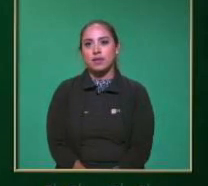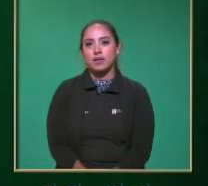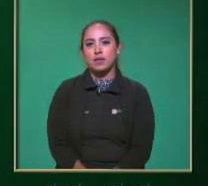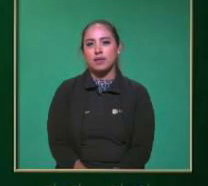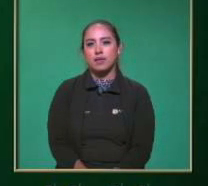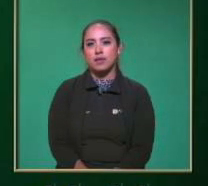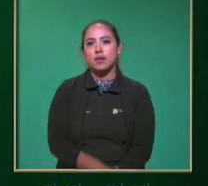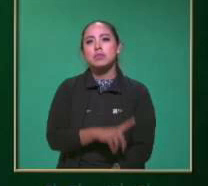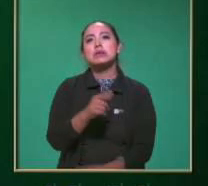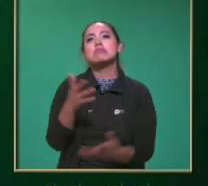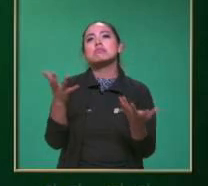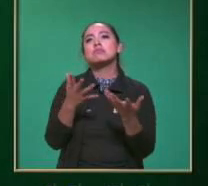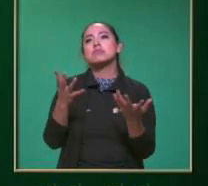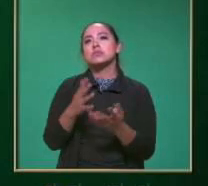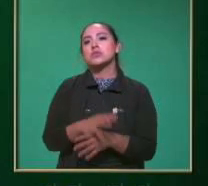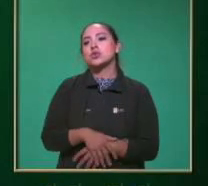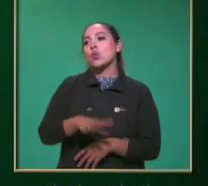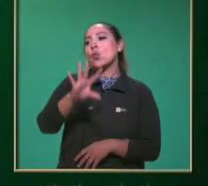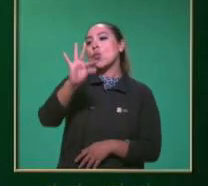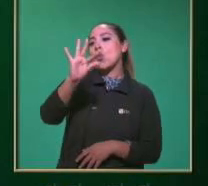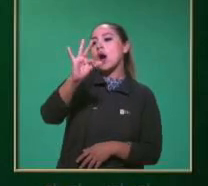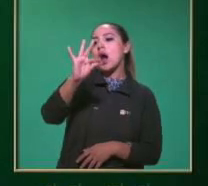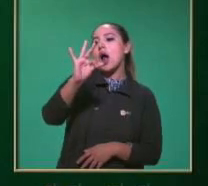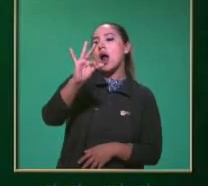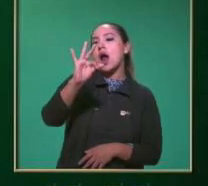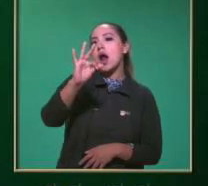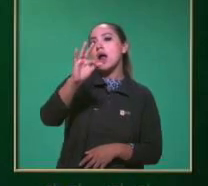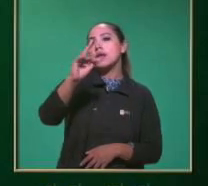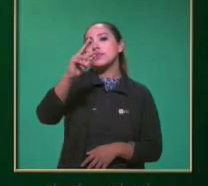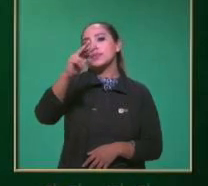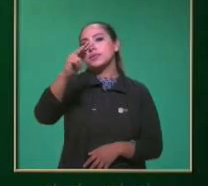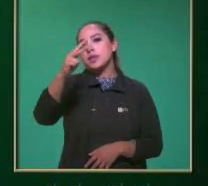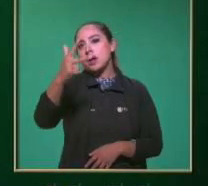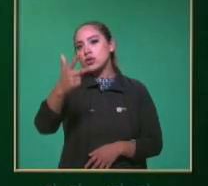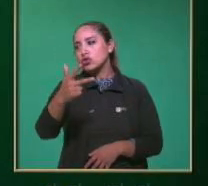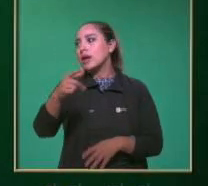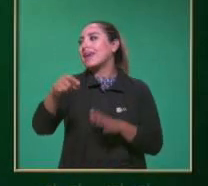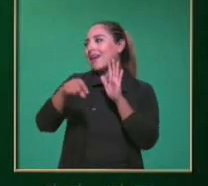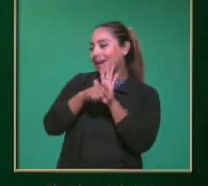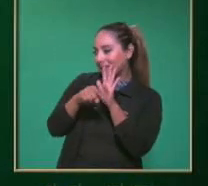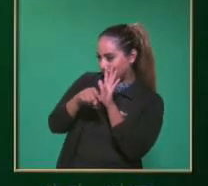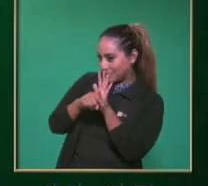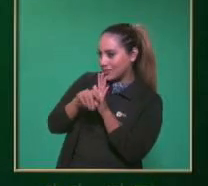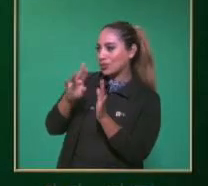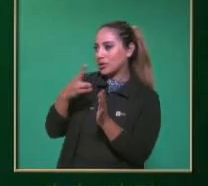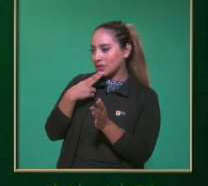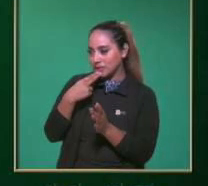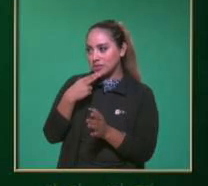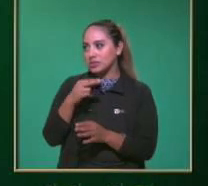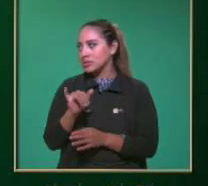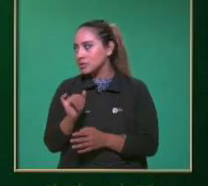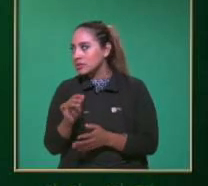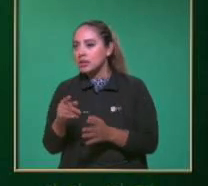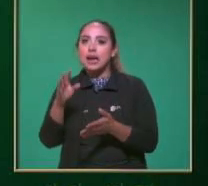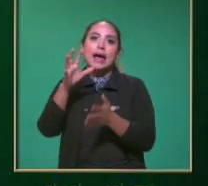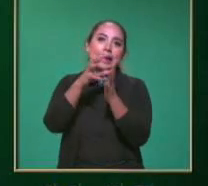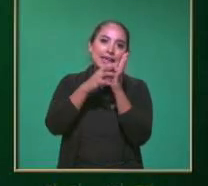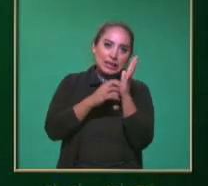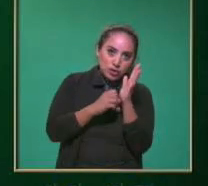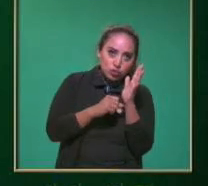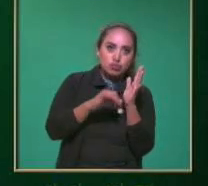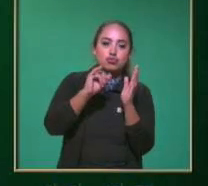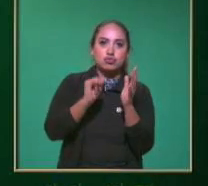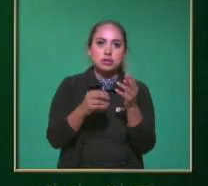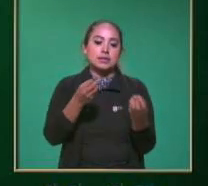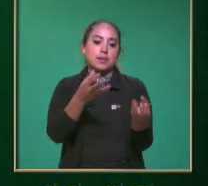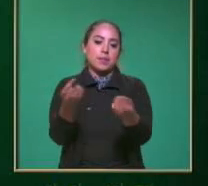¿qué hicimos? A 48, ¿qué tuvimos que hacer? ¿Una suma o una resta? Pues como le quitó, maestra, lo repartió,